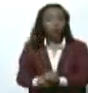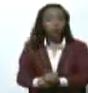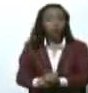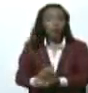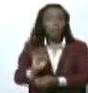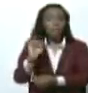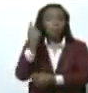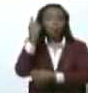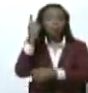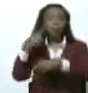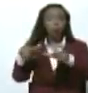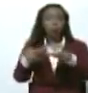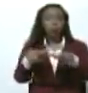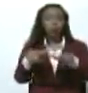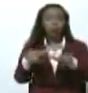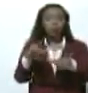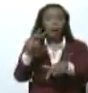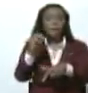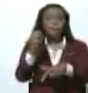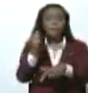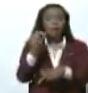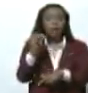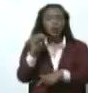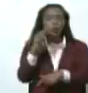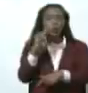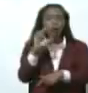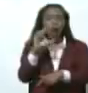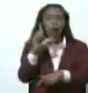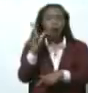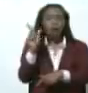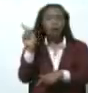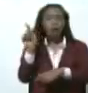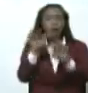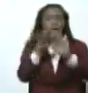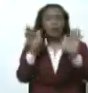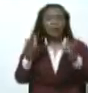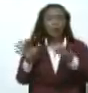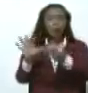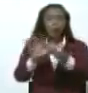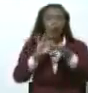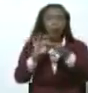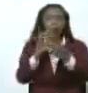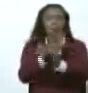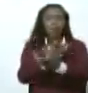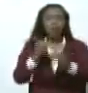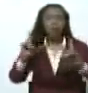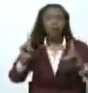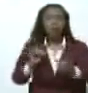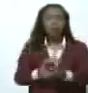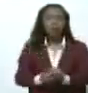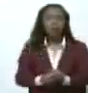Primer lugar, Manuel Antonio Rosales Guerrero, de la Mesa de la Unidad Democrática,